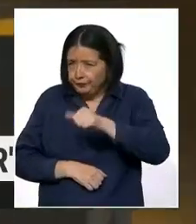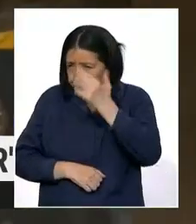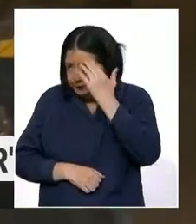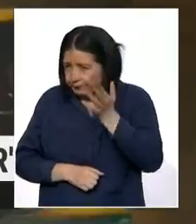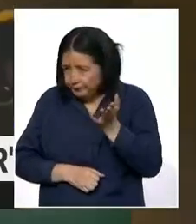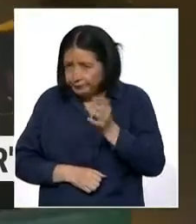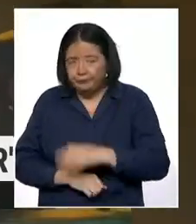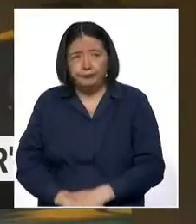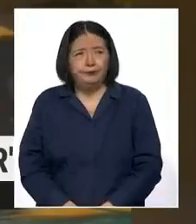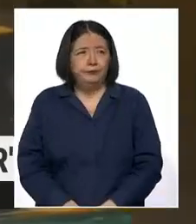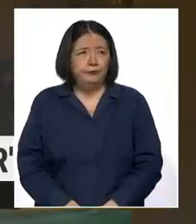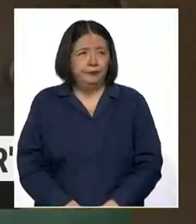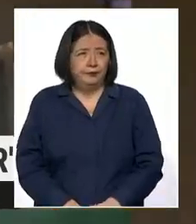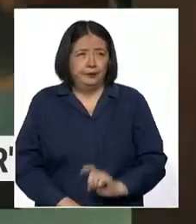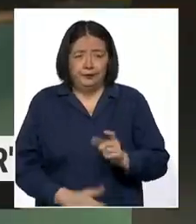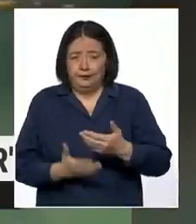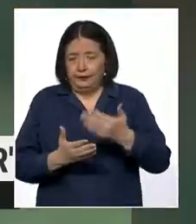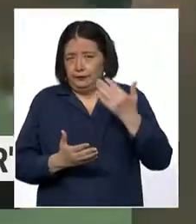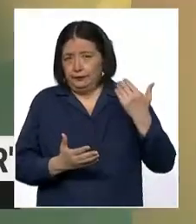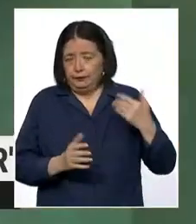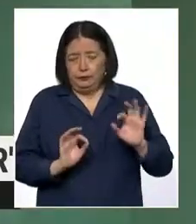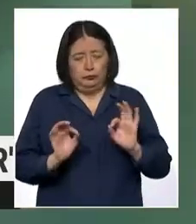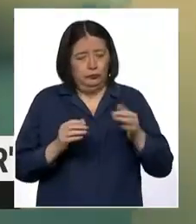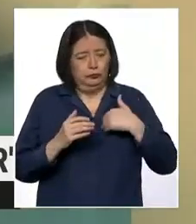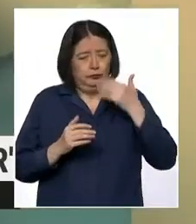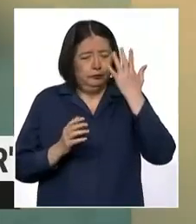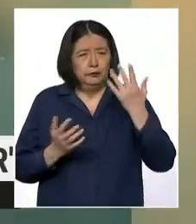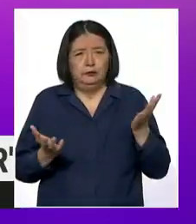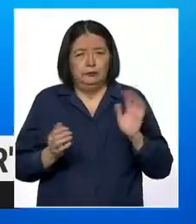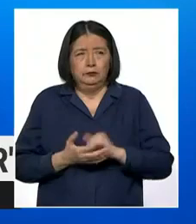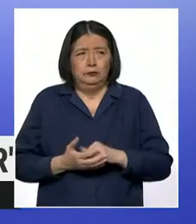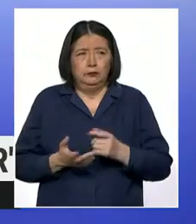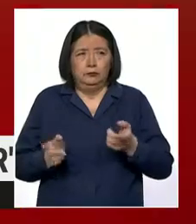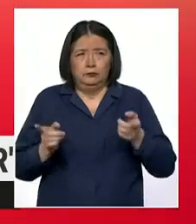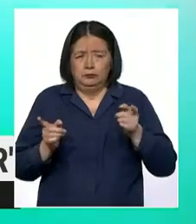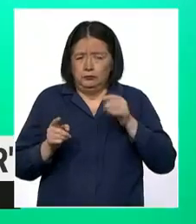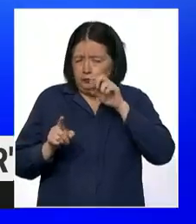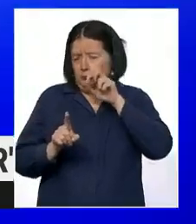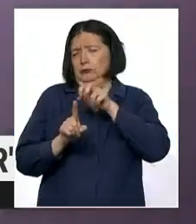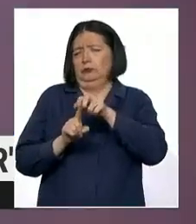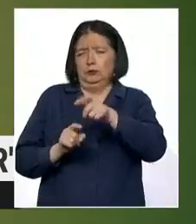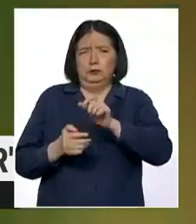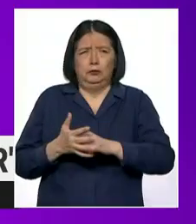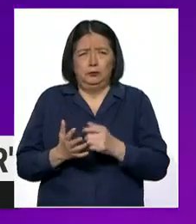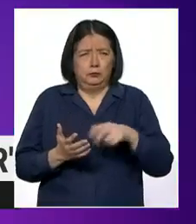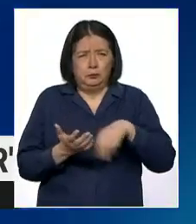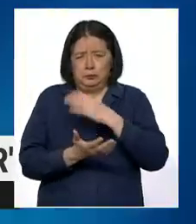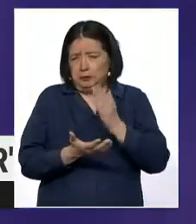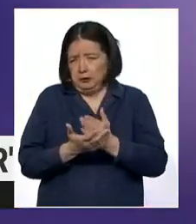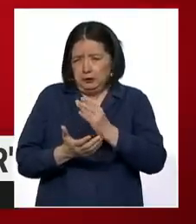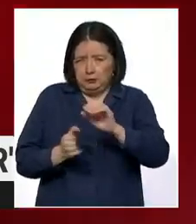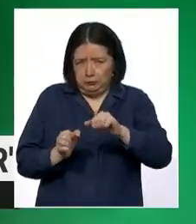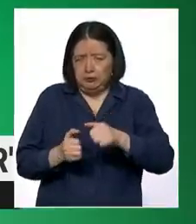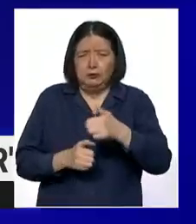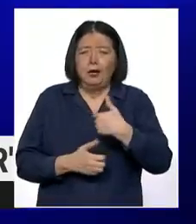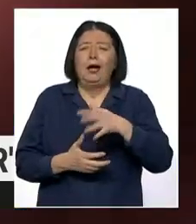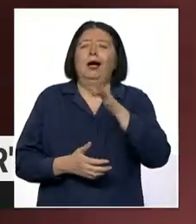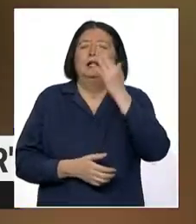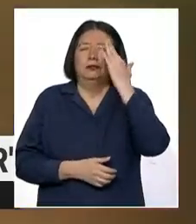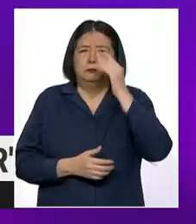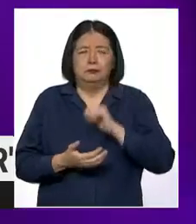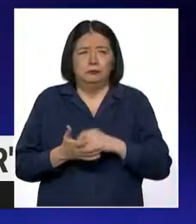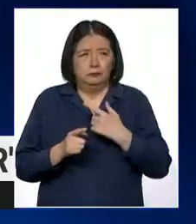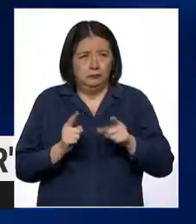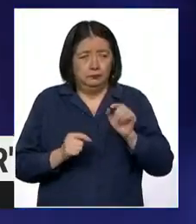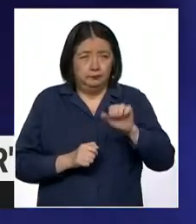sabían? No, con antelación no hemos sabido, hemos sabido recién ante los movimientos, ante el escándalo que se ha suscitado.